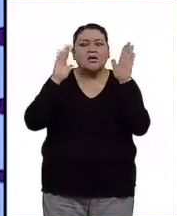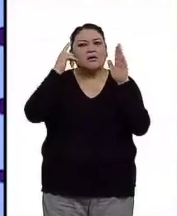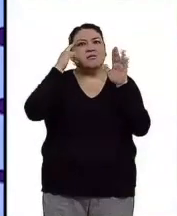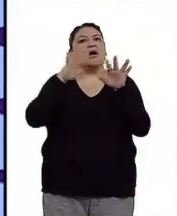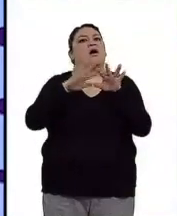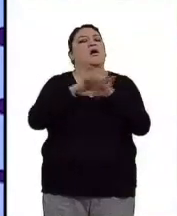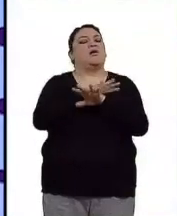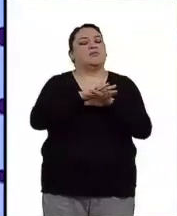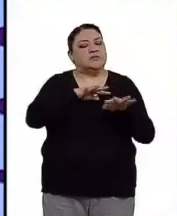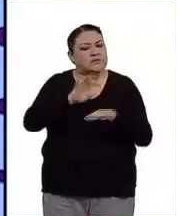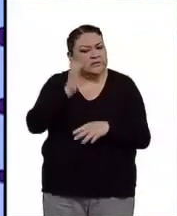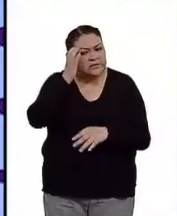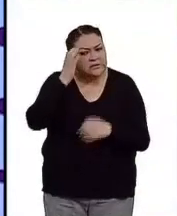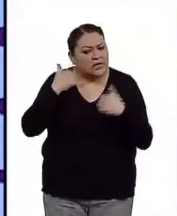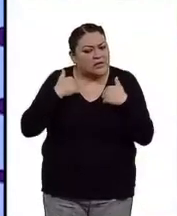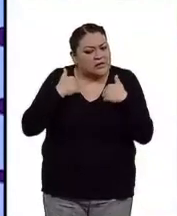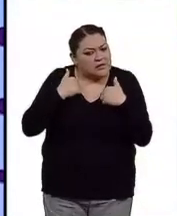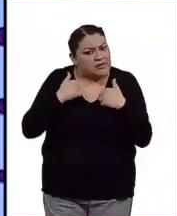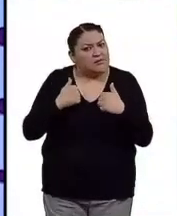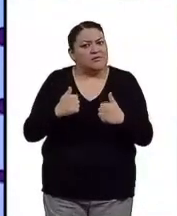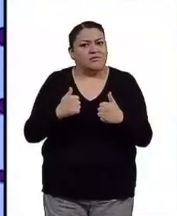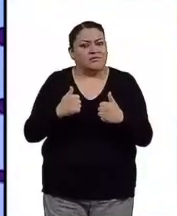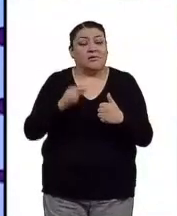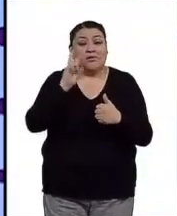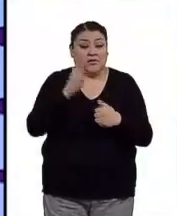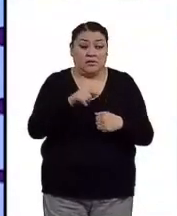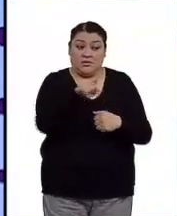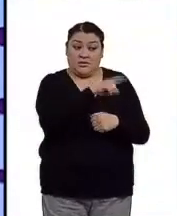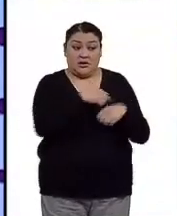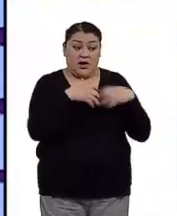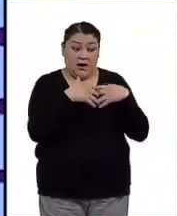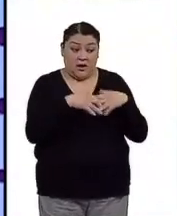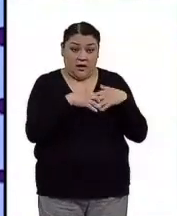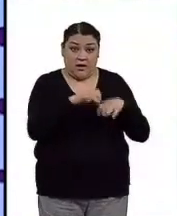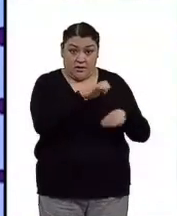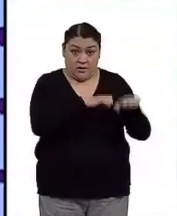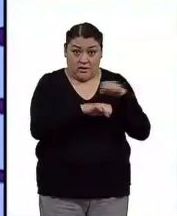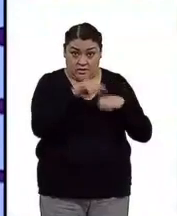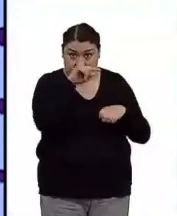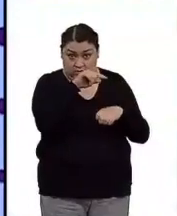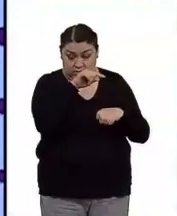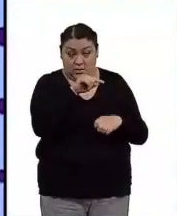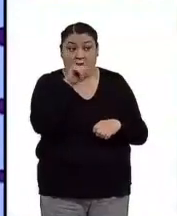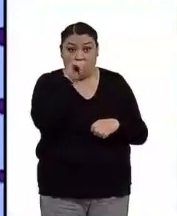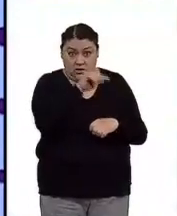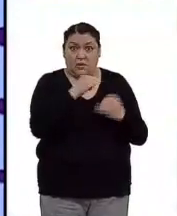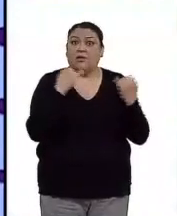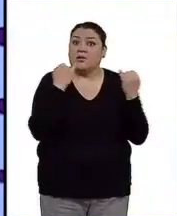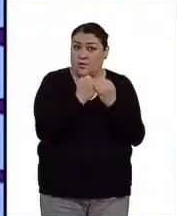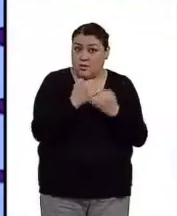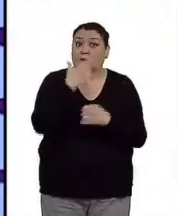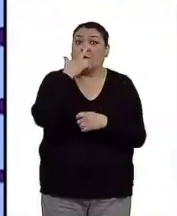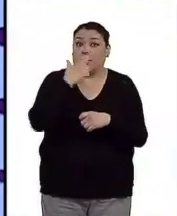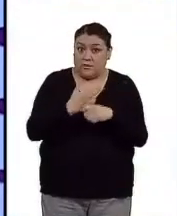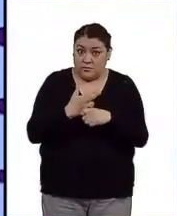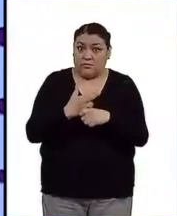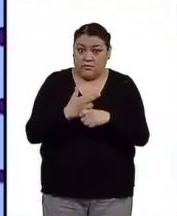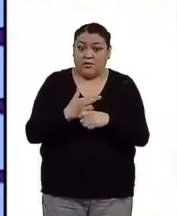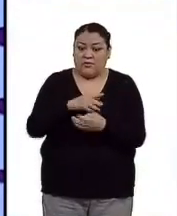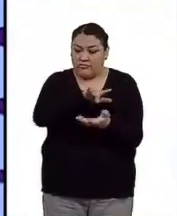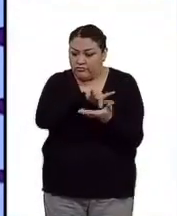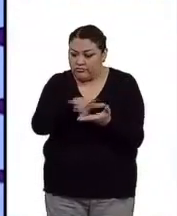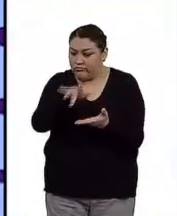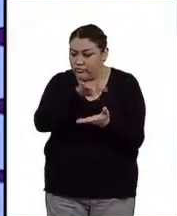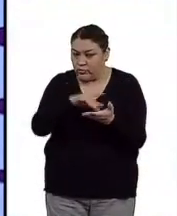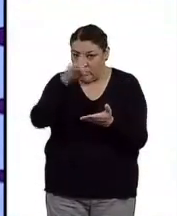hacer visible que efectivamente las empresas, por ejemplo, que se habla poco de esto, son responsables también del trabajo a favor de la